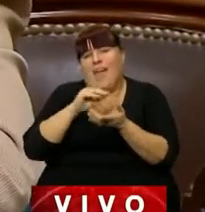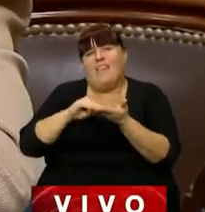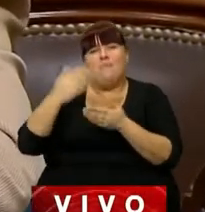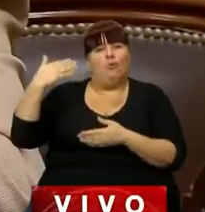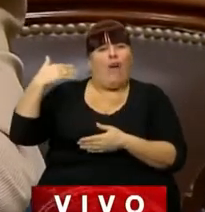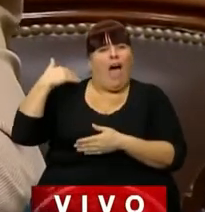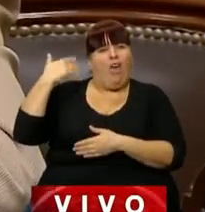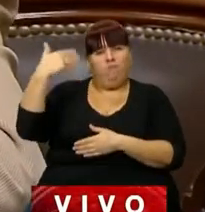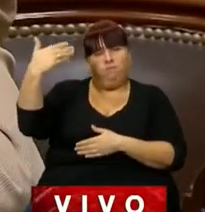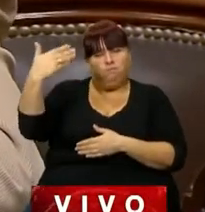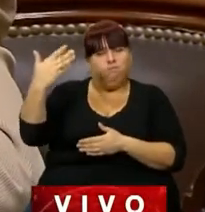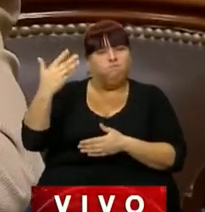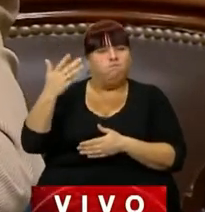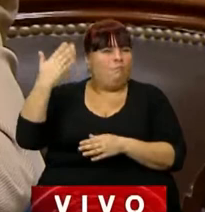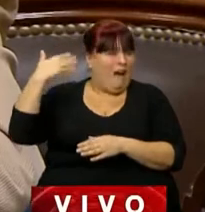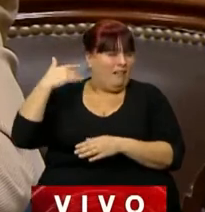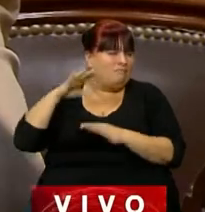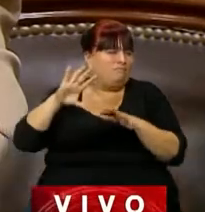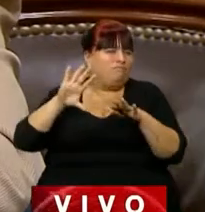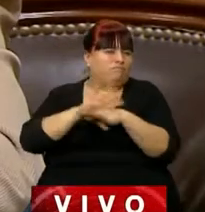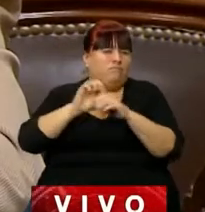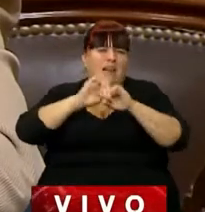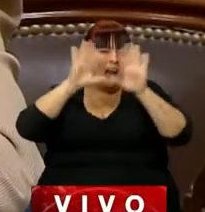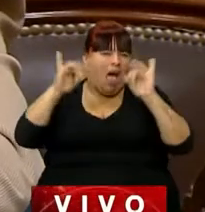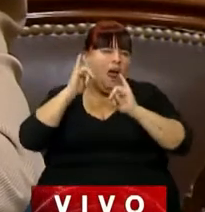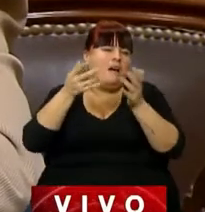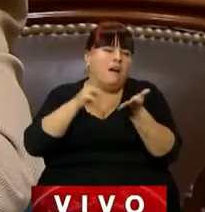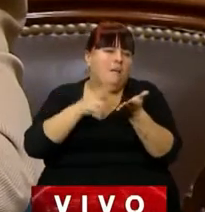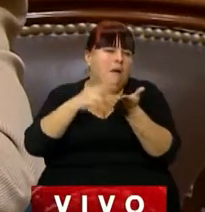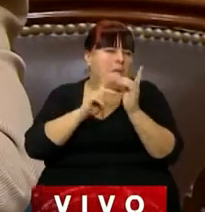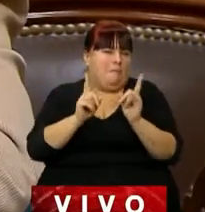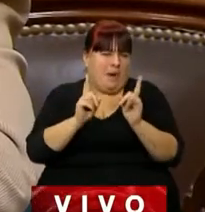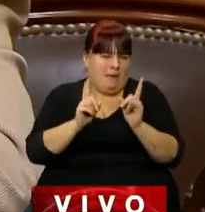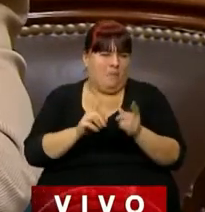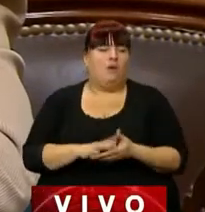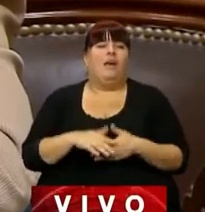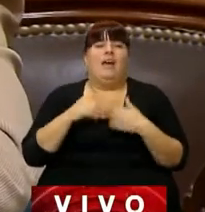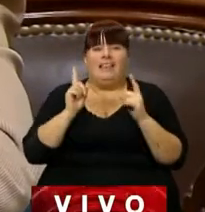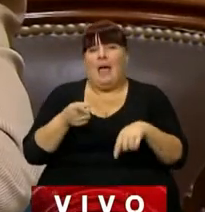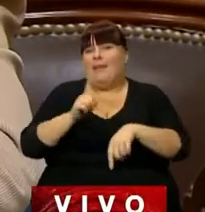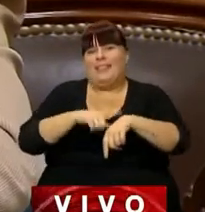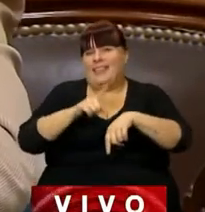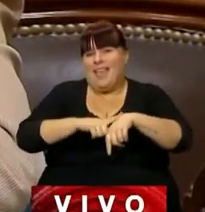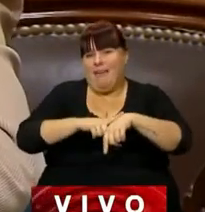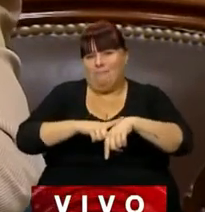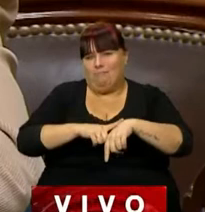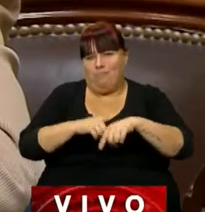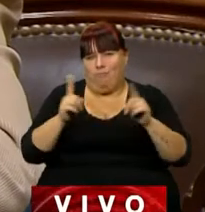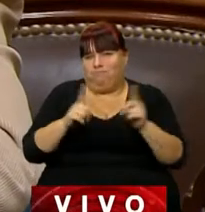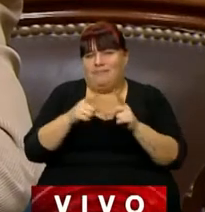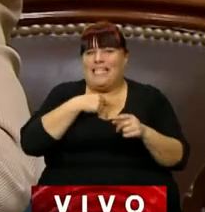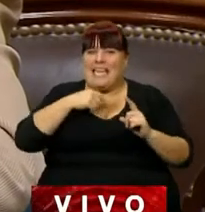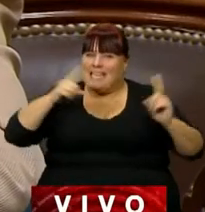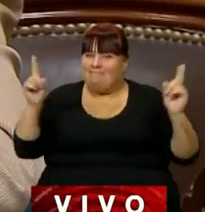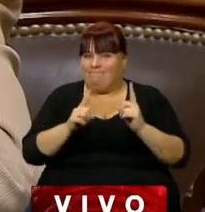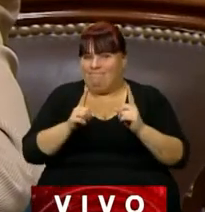que me antecedieron lo han reafirmado una y otra vez y en razón además del tiempo que estamos